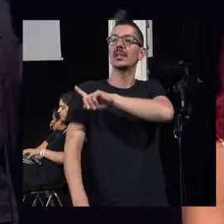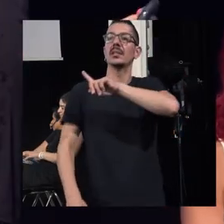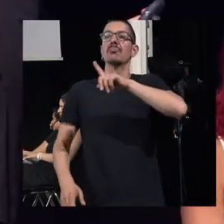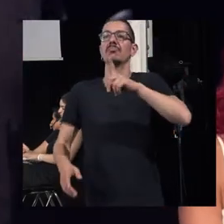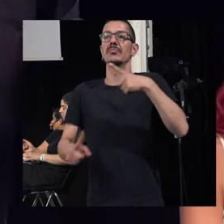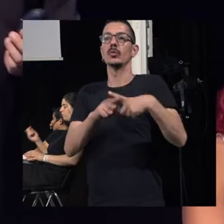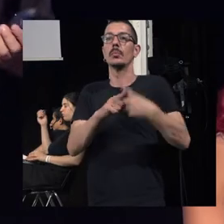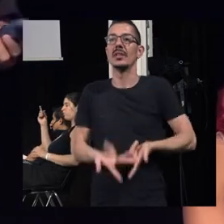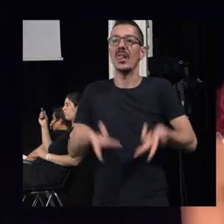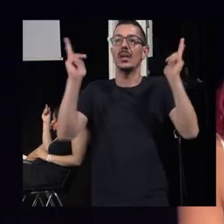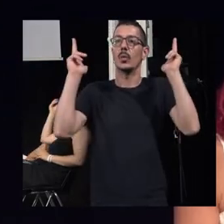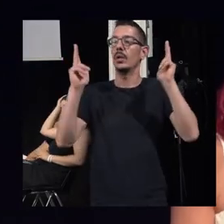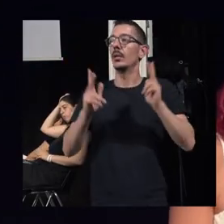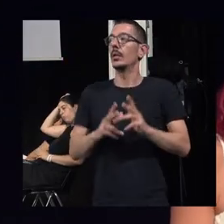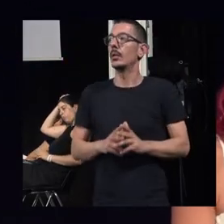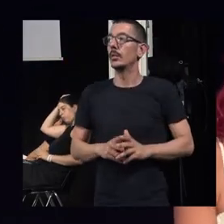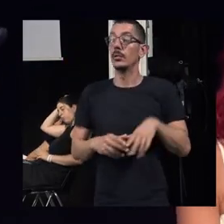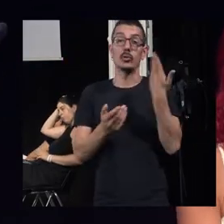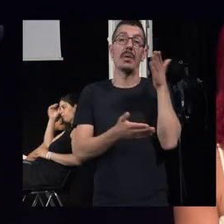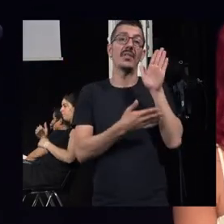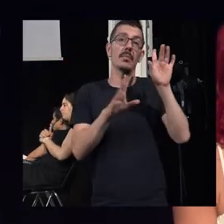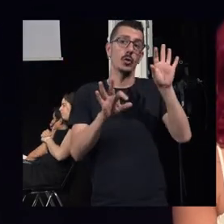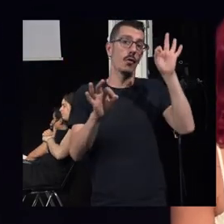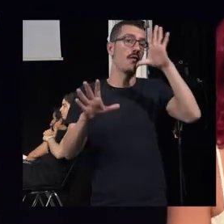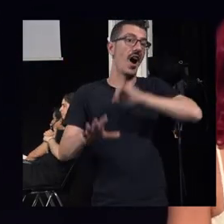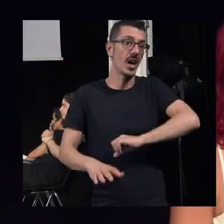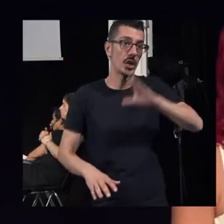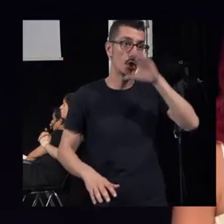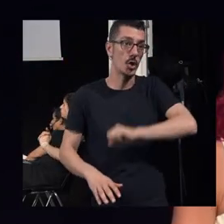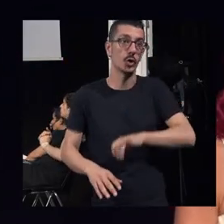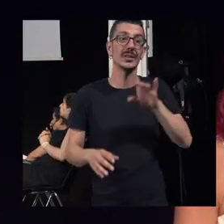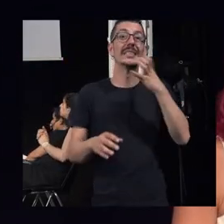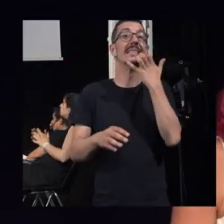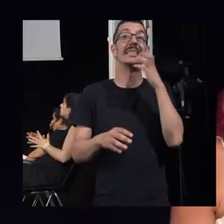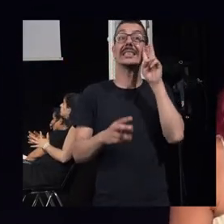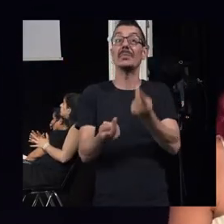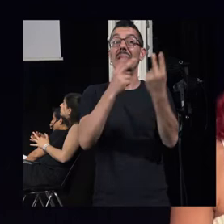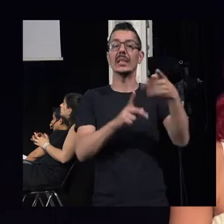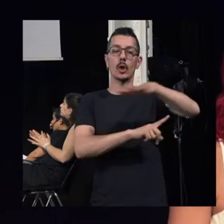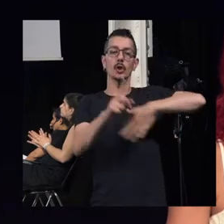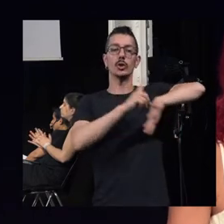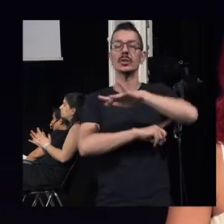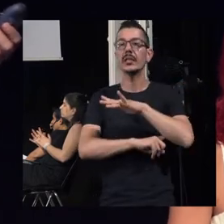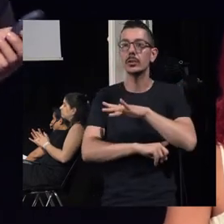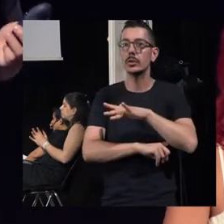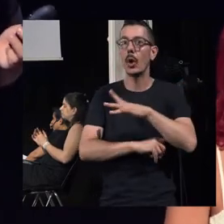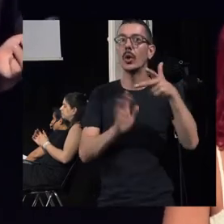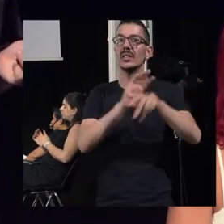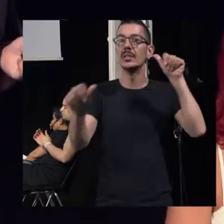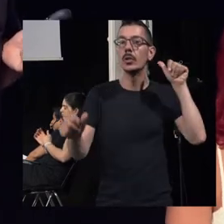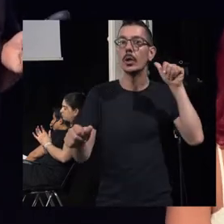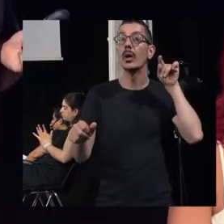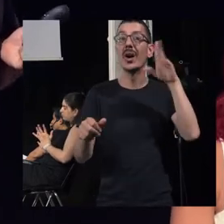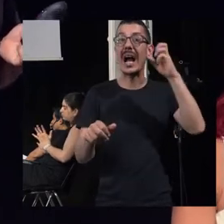sexualmente libre. Es un planteamiento erróneo. Si la situamos en su contexto histórico, Carmen significa lo opuesto a los